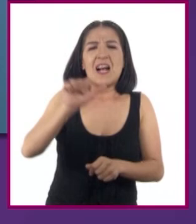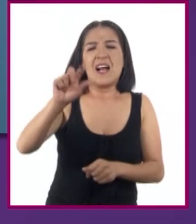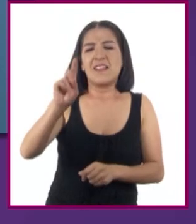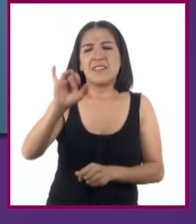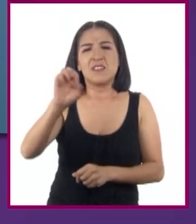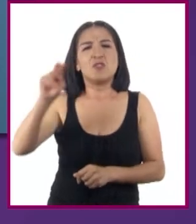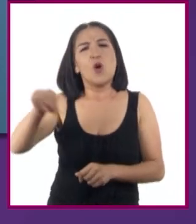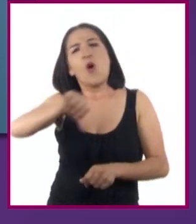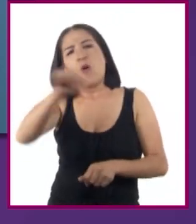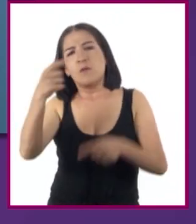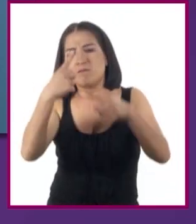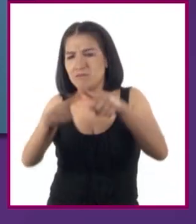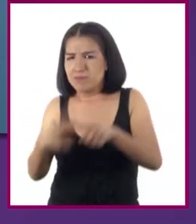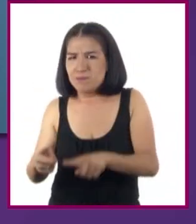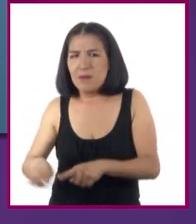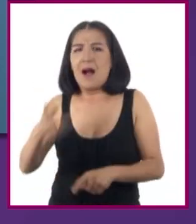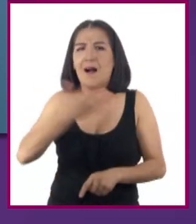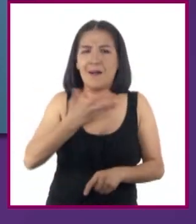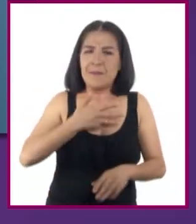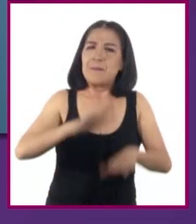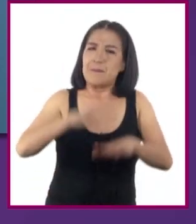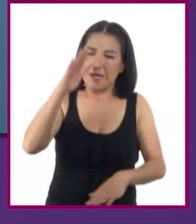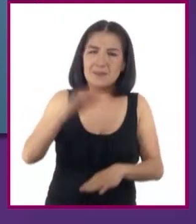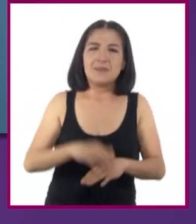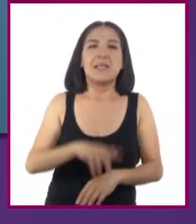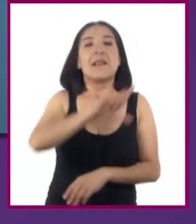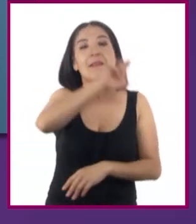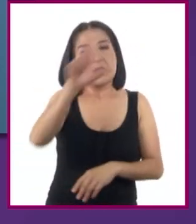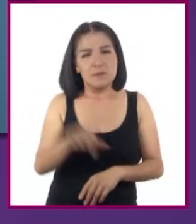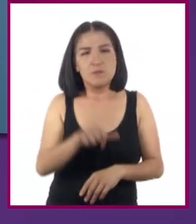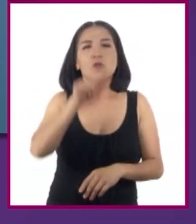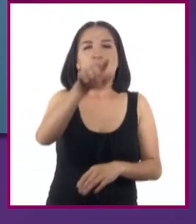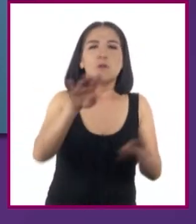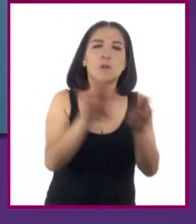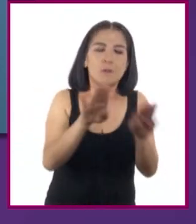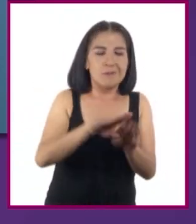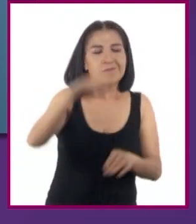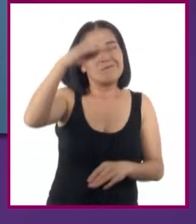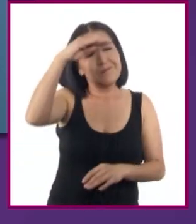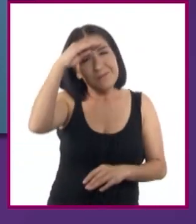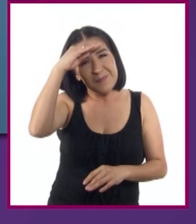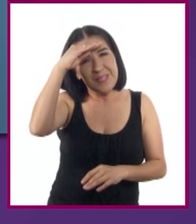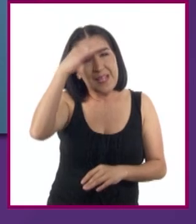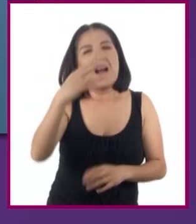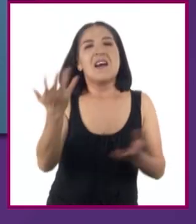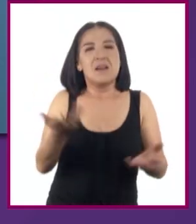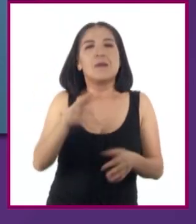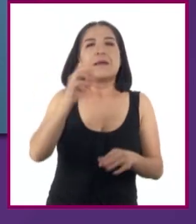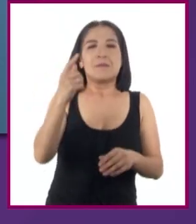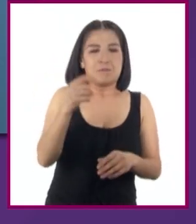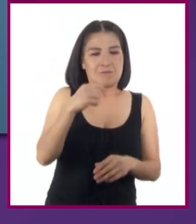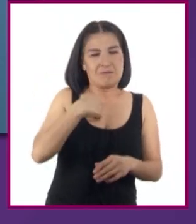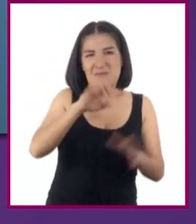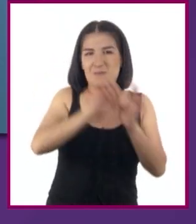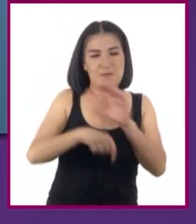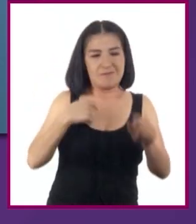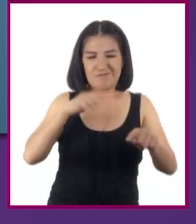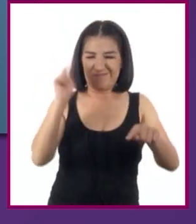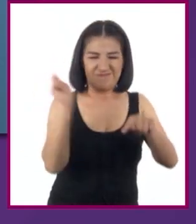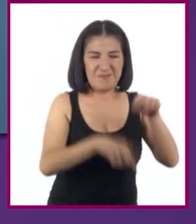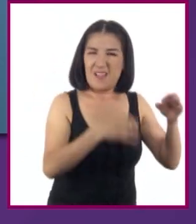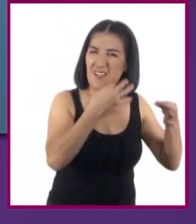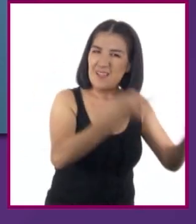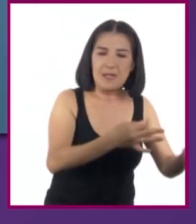para identificar los factores en esos casos. Después pueden reflexionar qué cambios harían en su vida personal